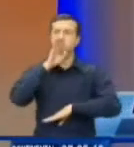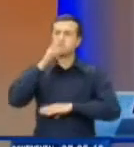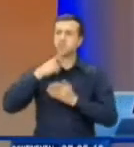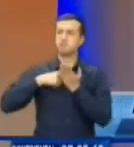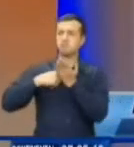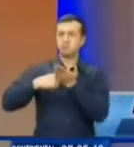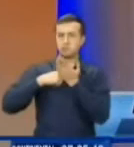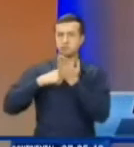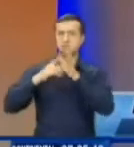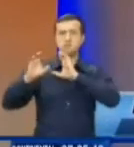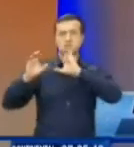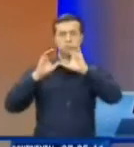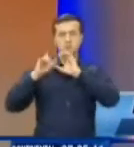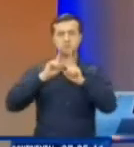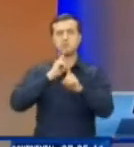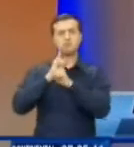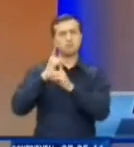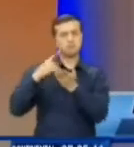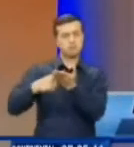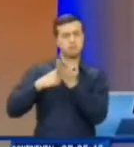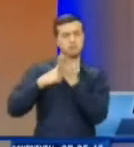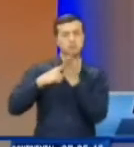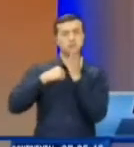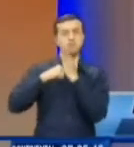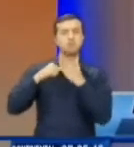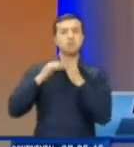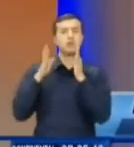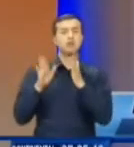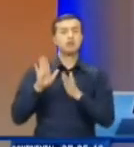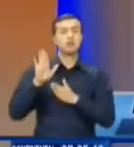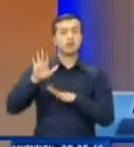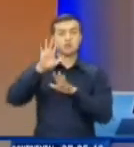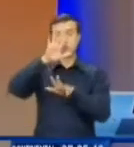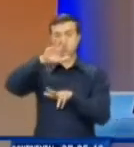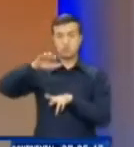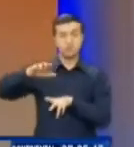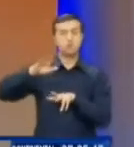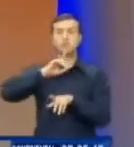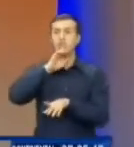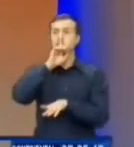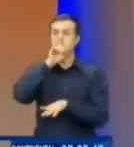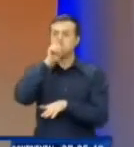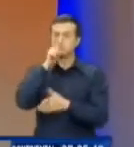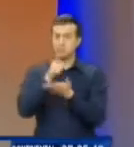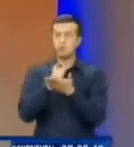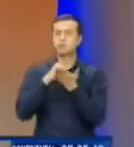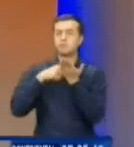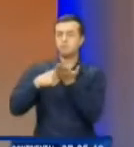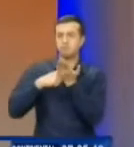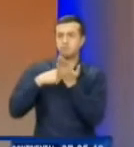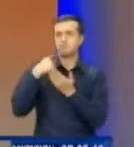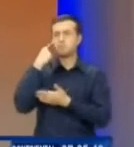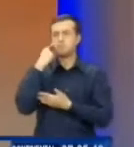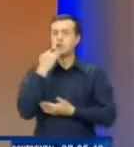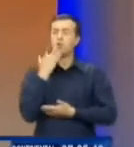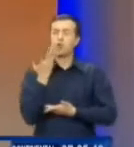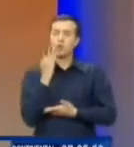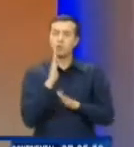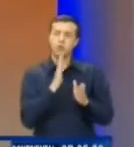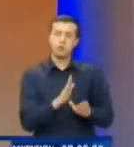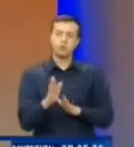comunicación y contacto con el ministro de agricultura estableciendo hay una serie de mecanismos y de consultas también